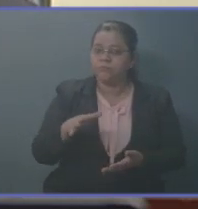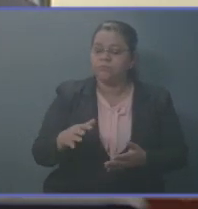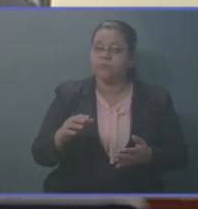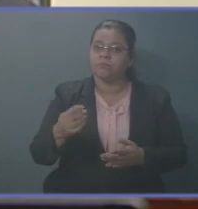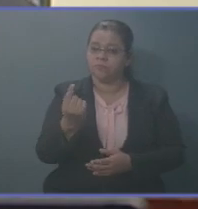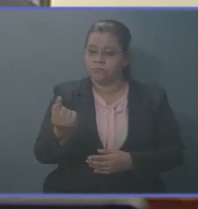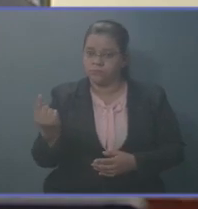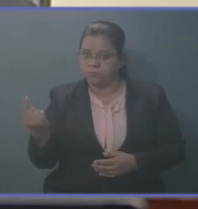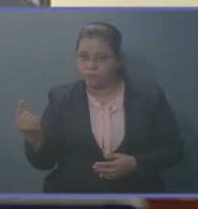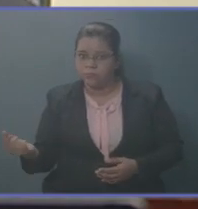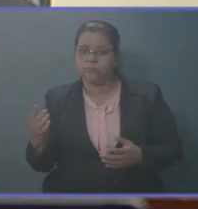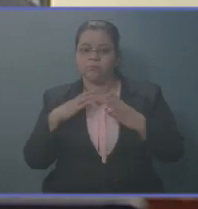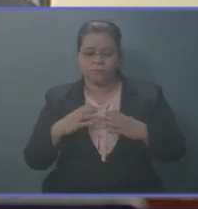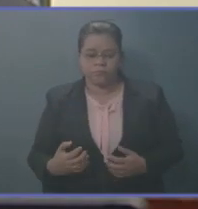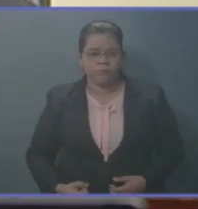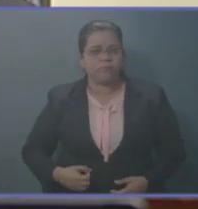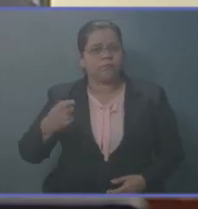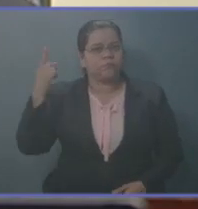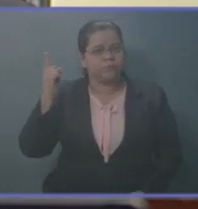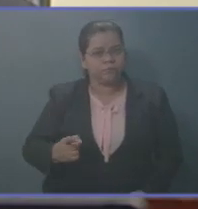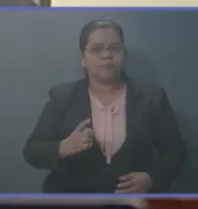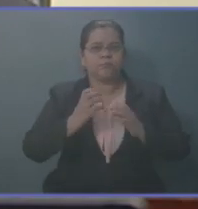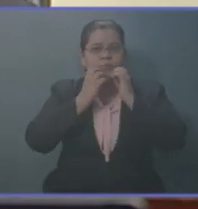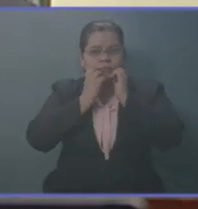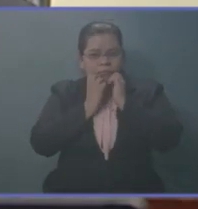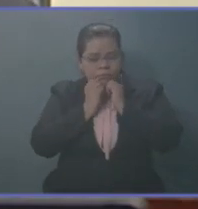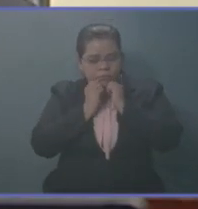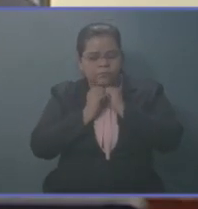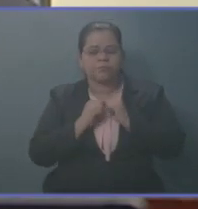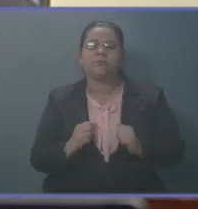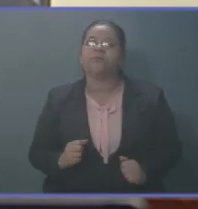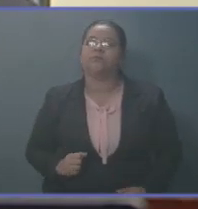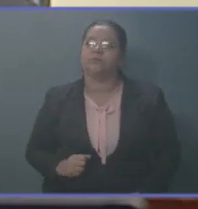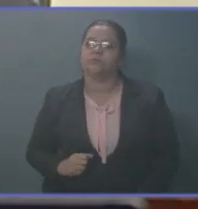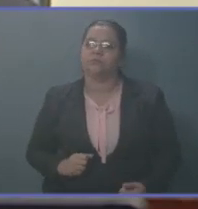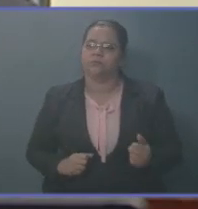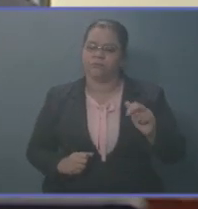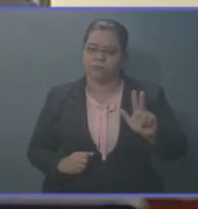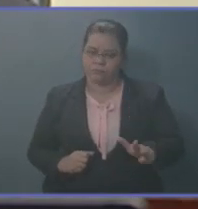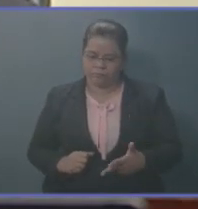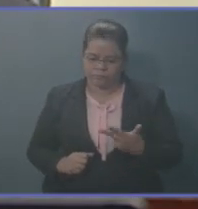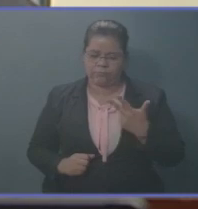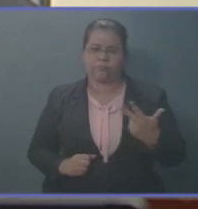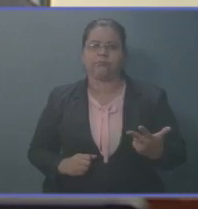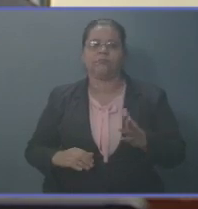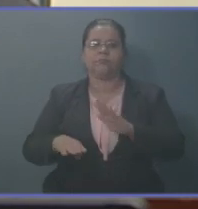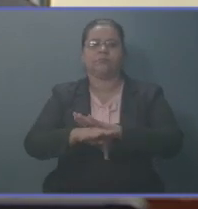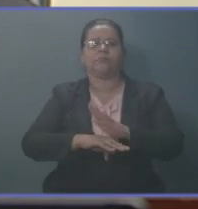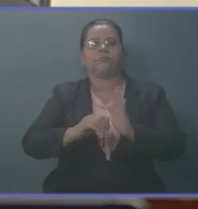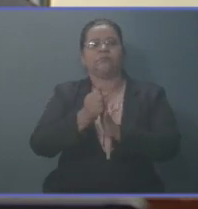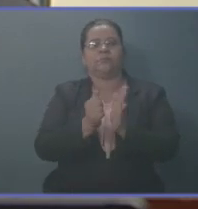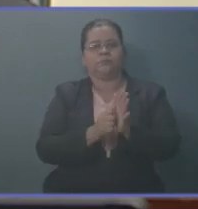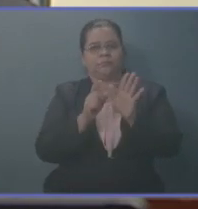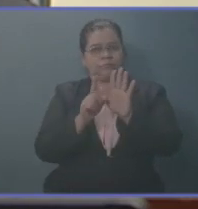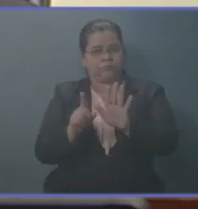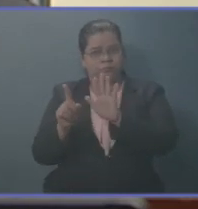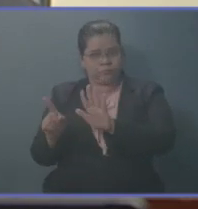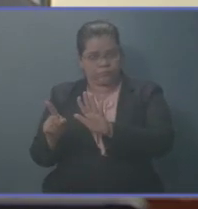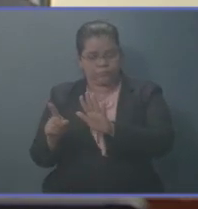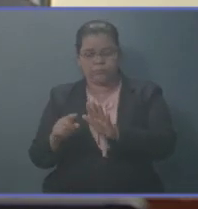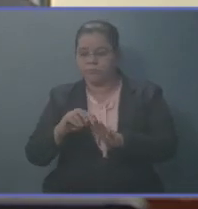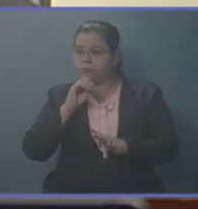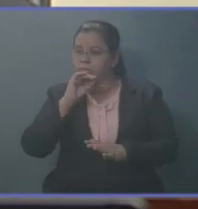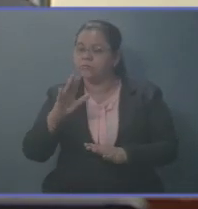y las personas están obligadas a velar por su conservación y restablecimiento. Romanos 3, que de acuerdo al artículo 66 de la Constitución del Estado,